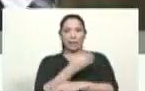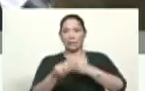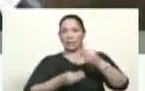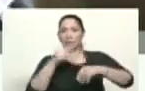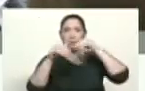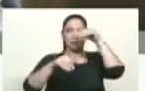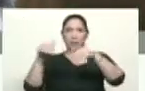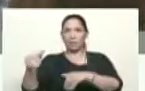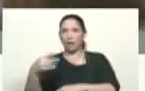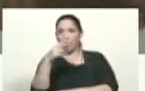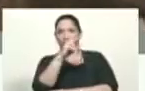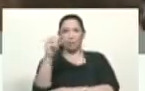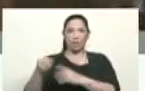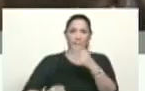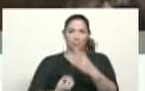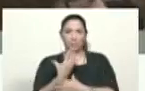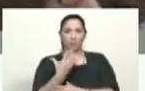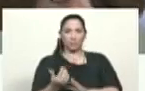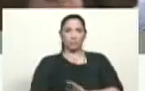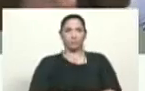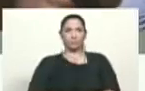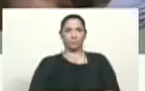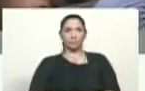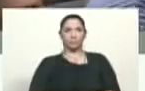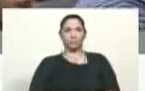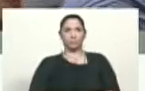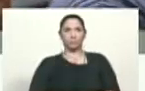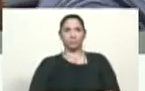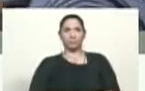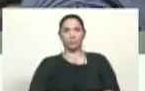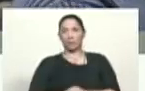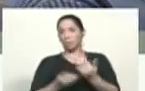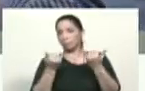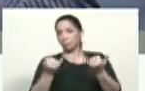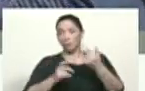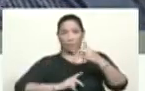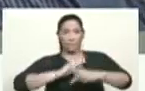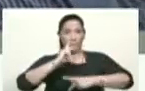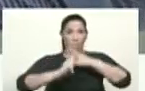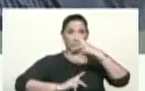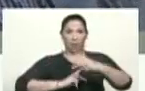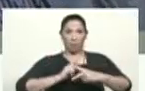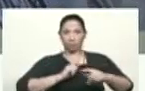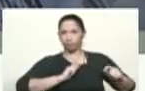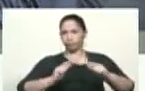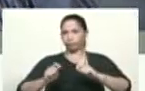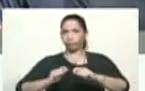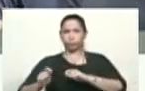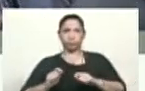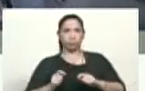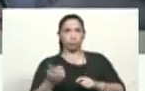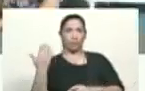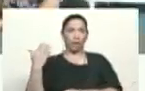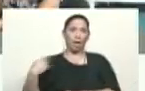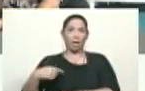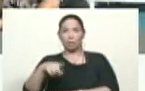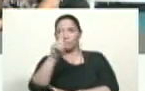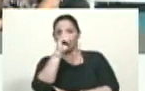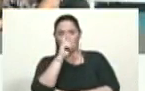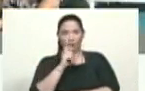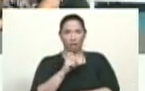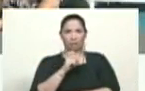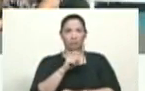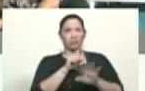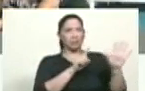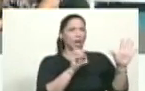elecciones del 20 de mayo. Estaba el plan ya activado hace un año, si no me equivoco, un 6, 7 de